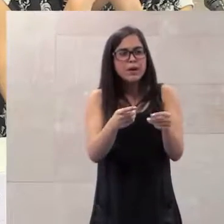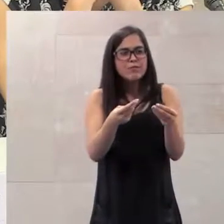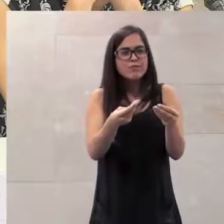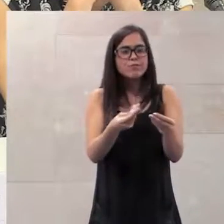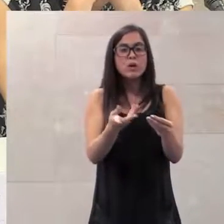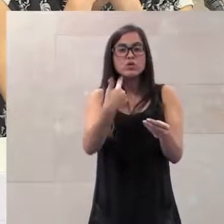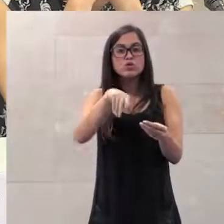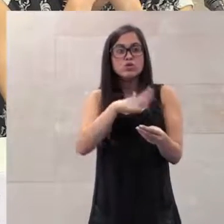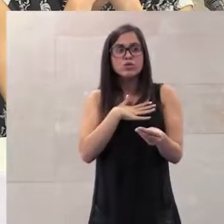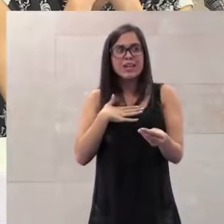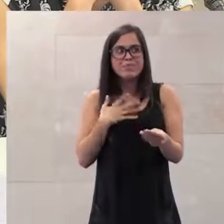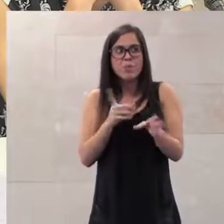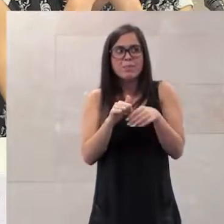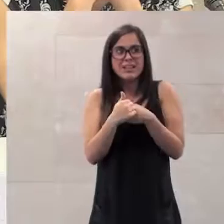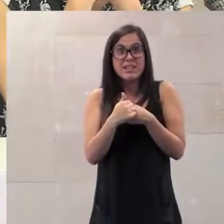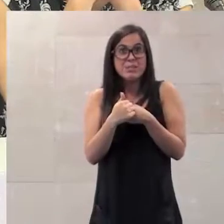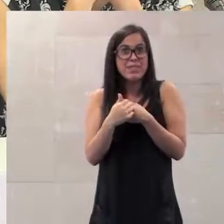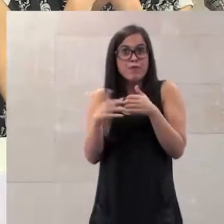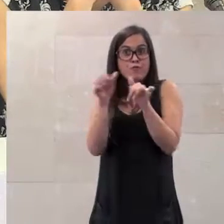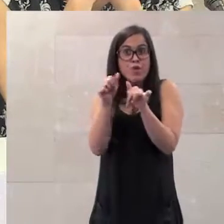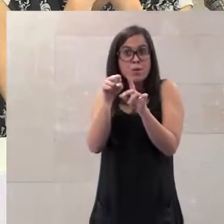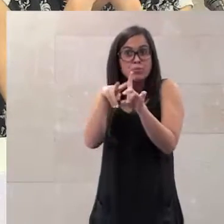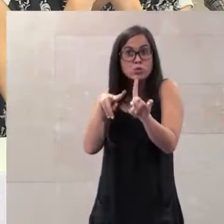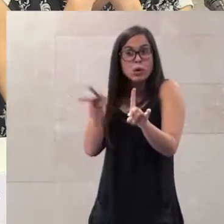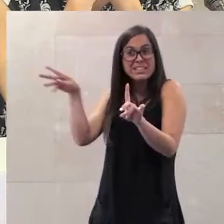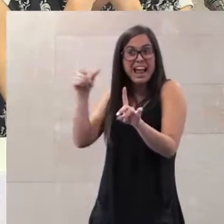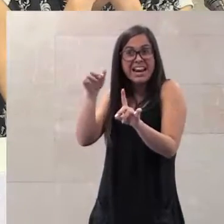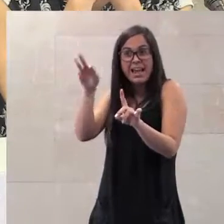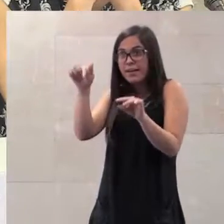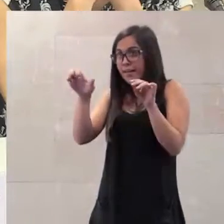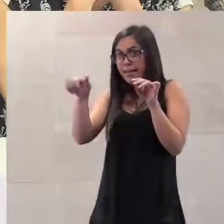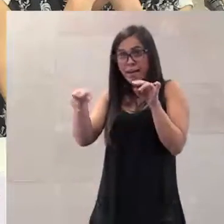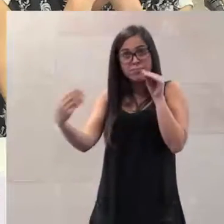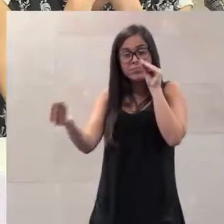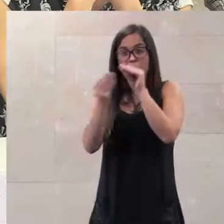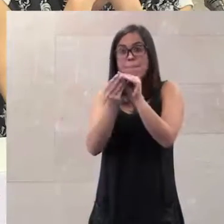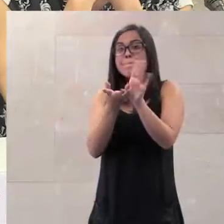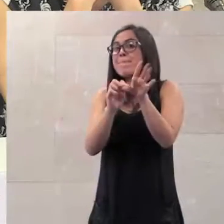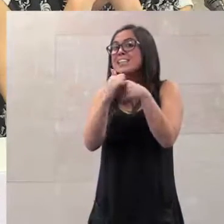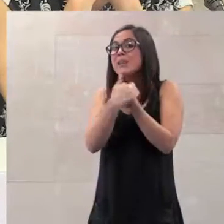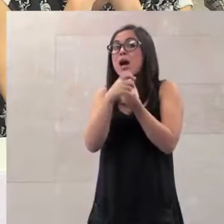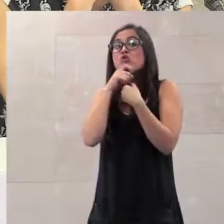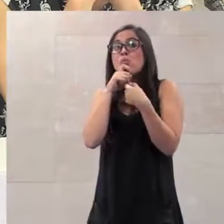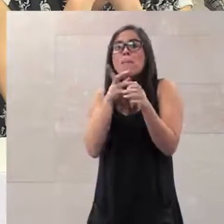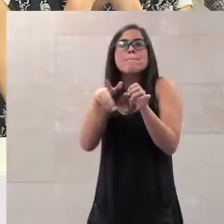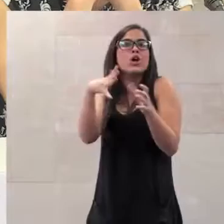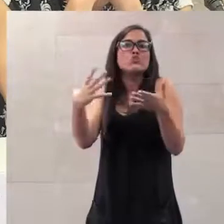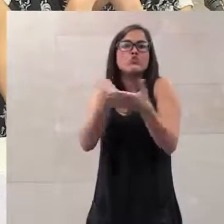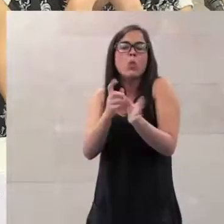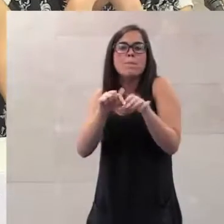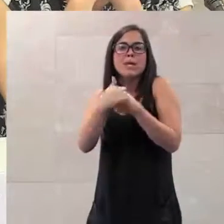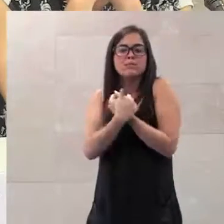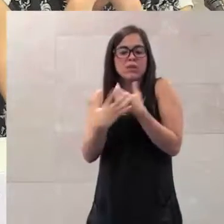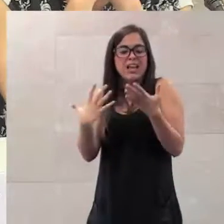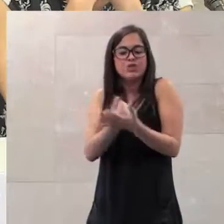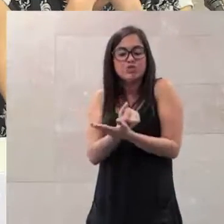la participación, como comentaba Leire, ¿no? Bueno, participar participando y realmente, bueno, hacer un poco entre todas